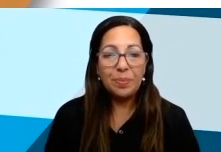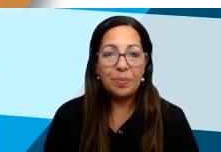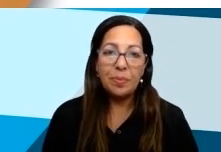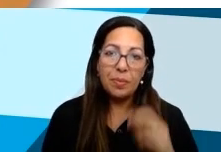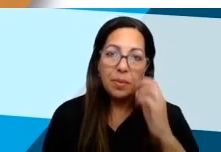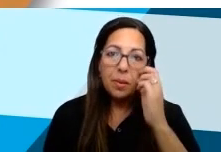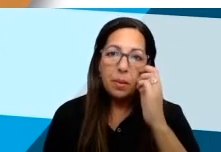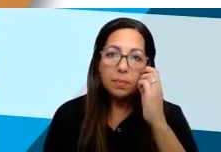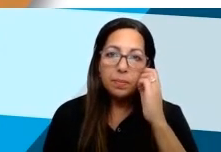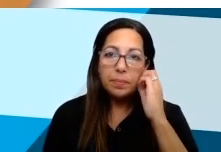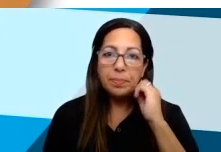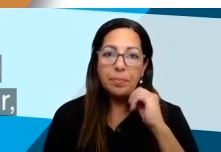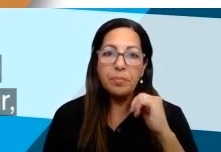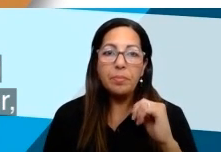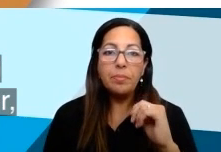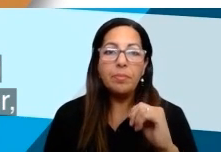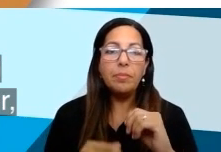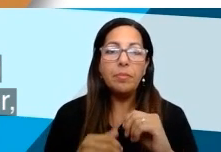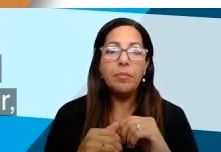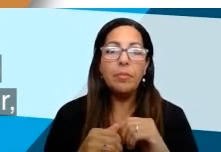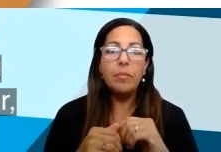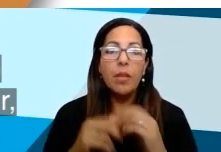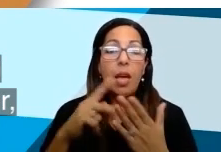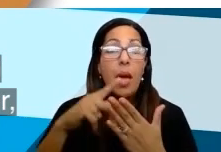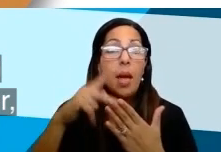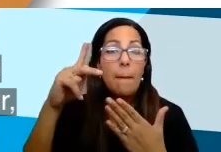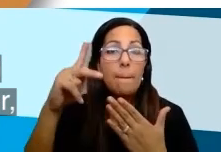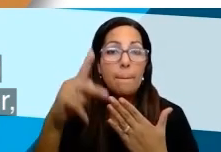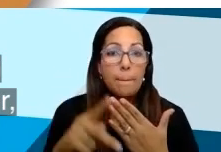Dentro del programa CDBGDR tenemos